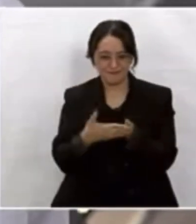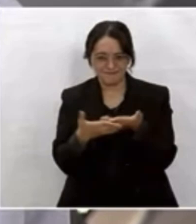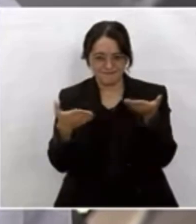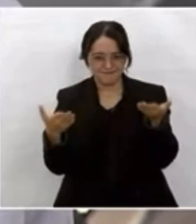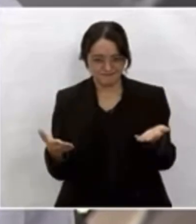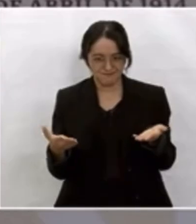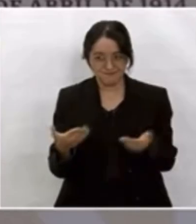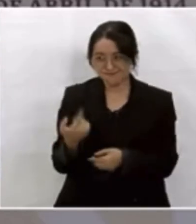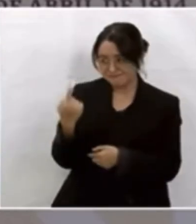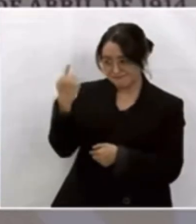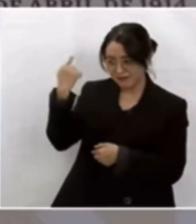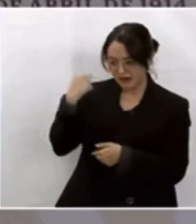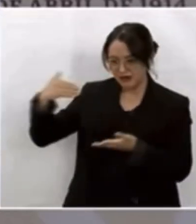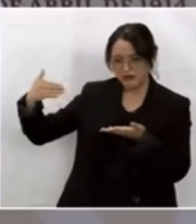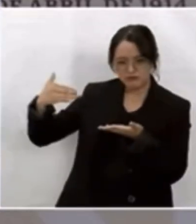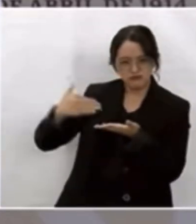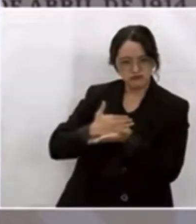nos invadieron